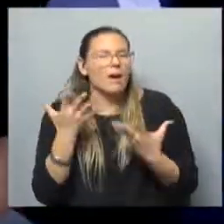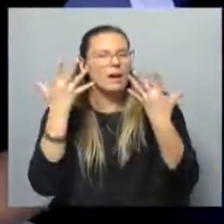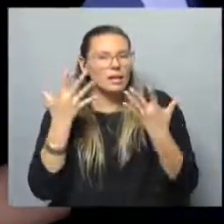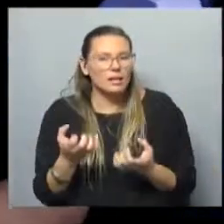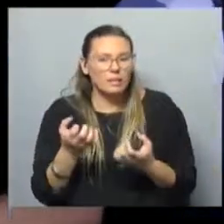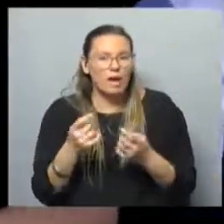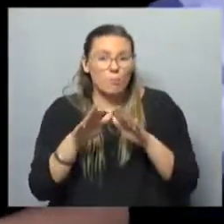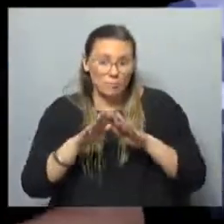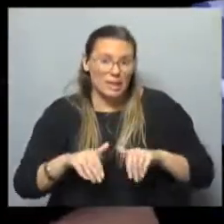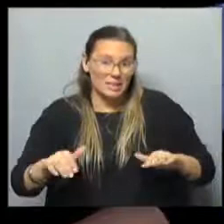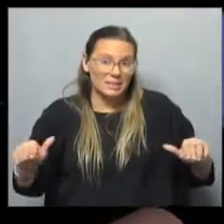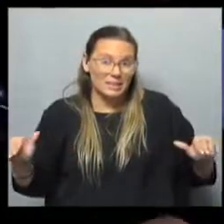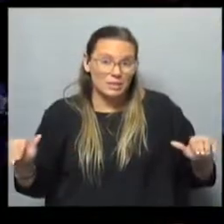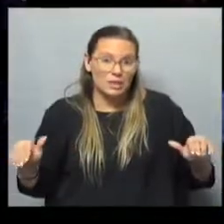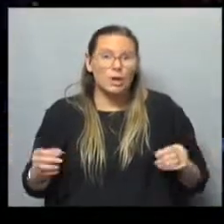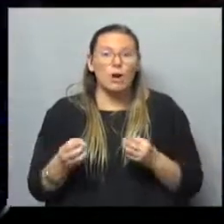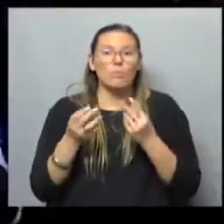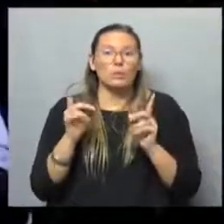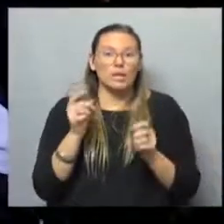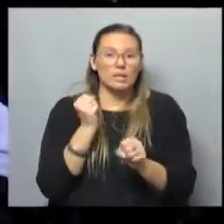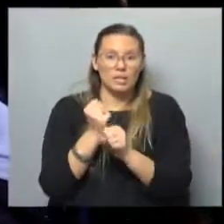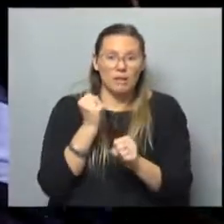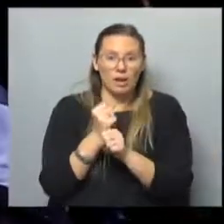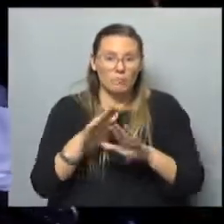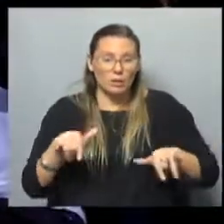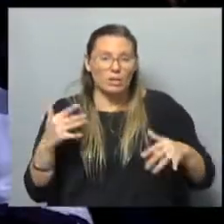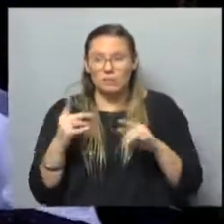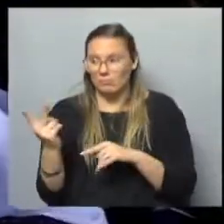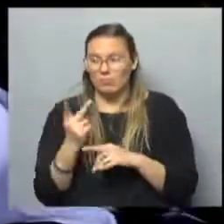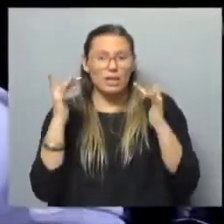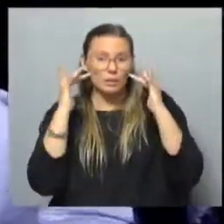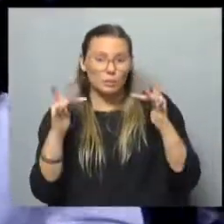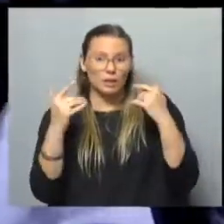sabíamos que queríamos que fuese algo para niños, porque además trabajamos con niños, somos educadoras.